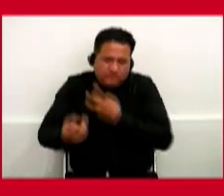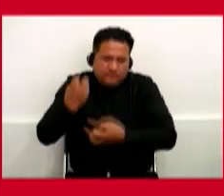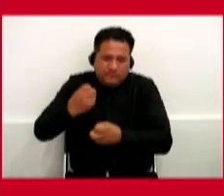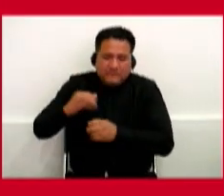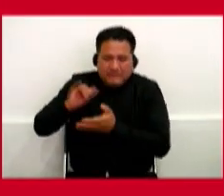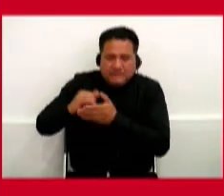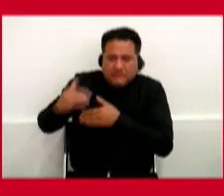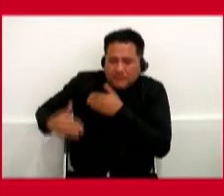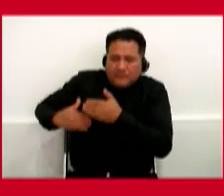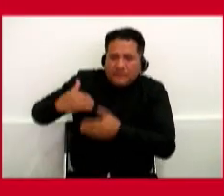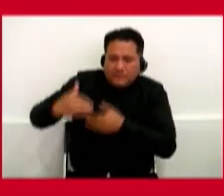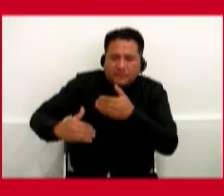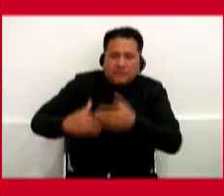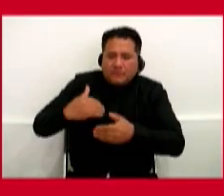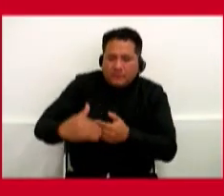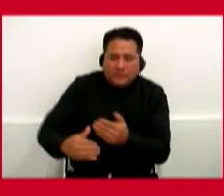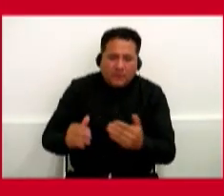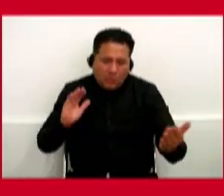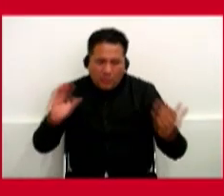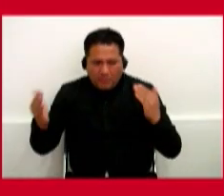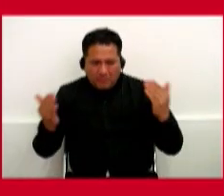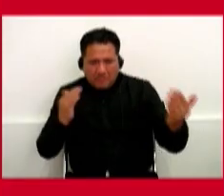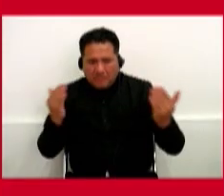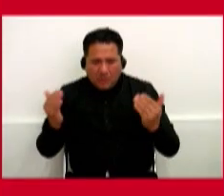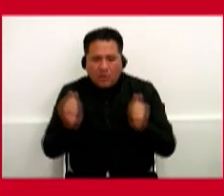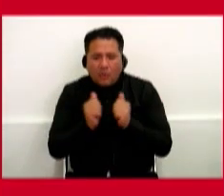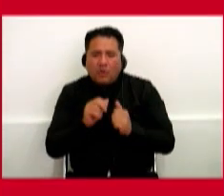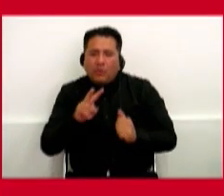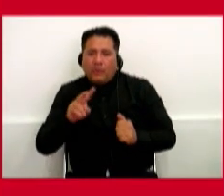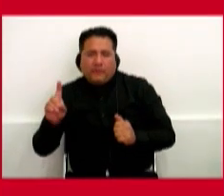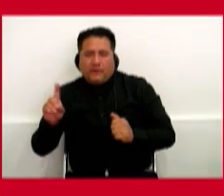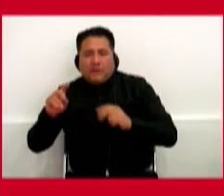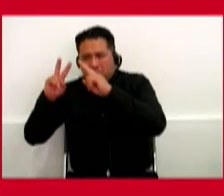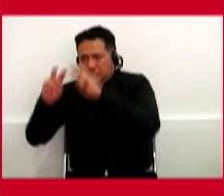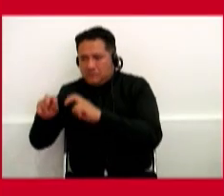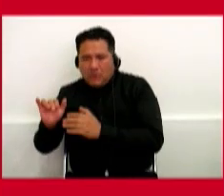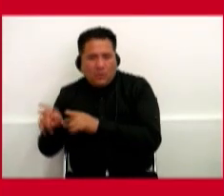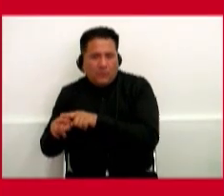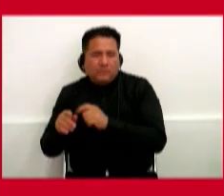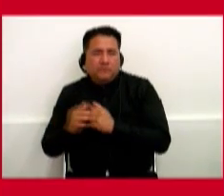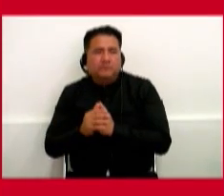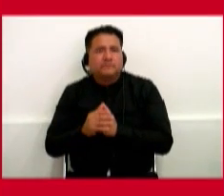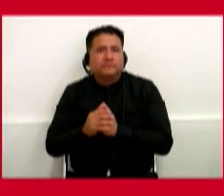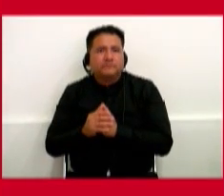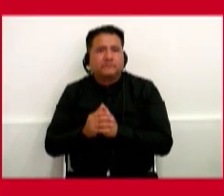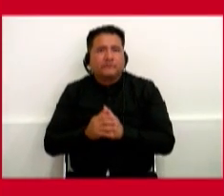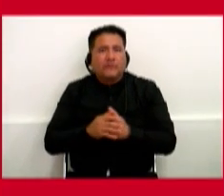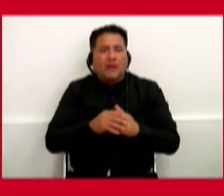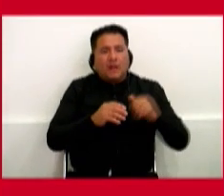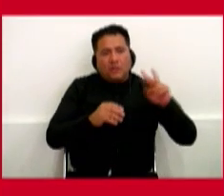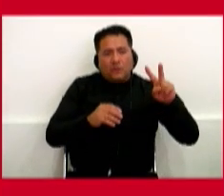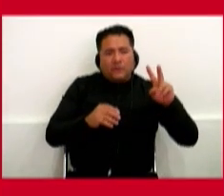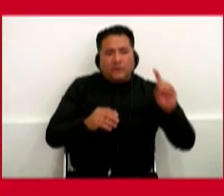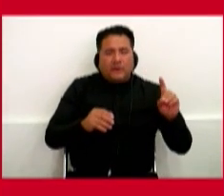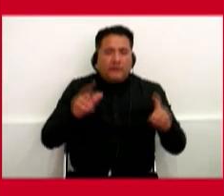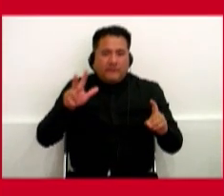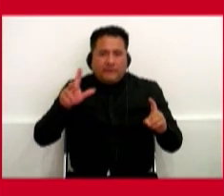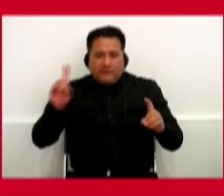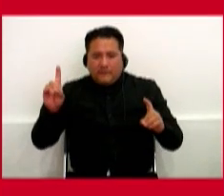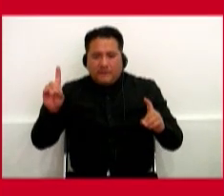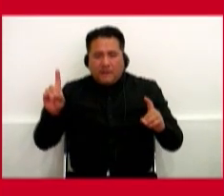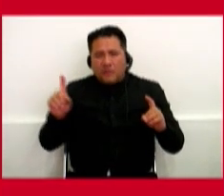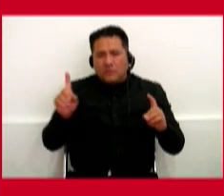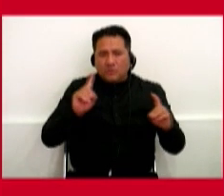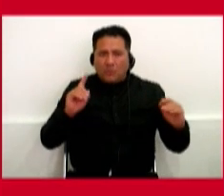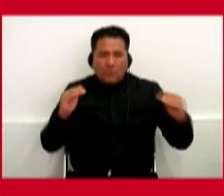cada paso, vamos comparando con los análisis en 2D. Si los análisis 2D y 3D por ahí me están saliendo, no iguales, pero